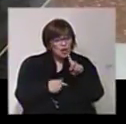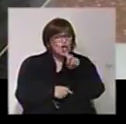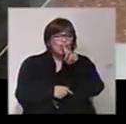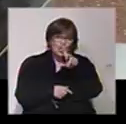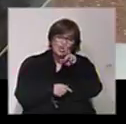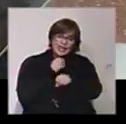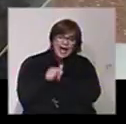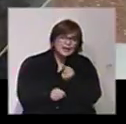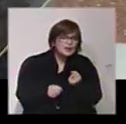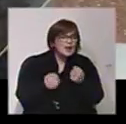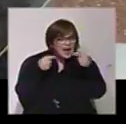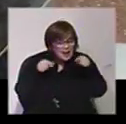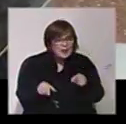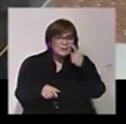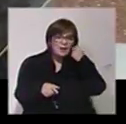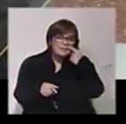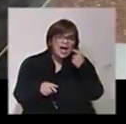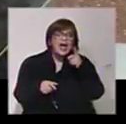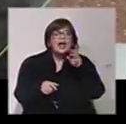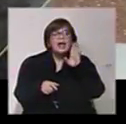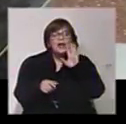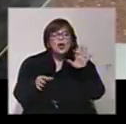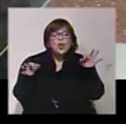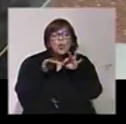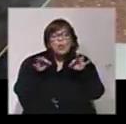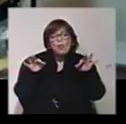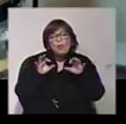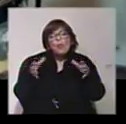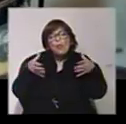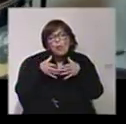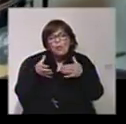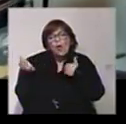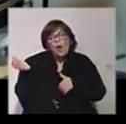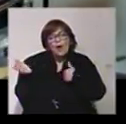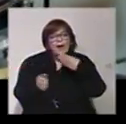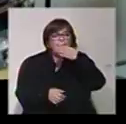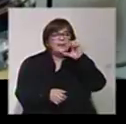un momento que mis padres tenían una banda que hacían covers de los Beatles.